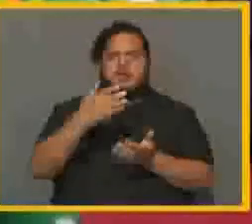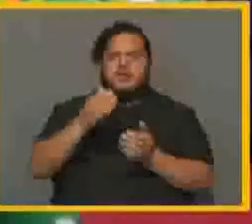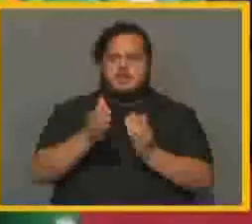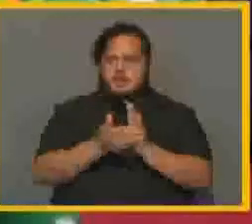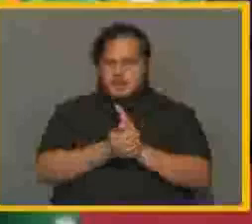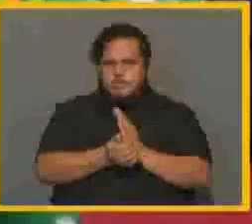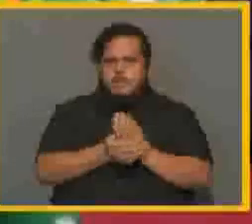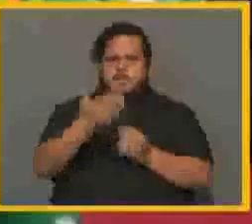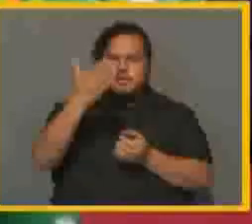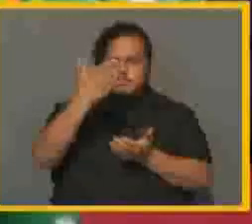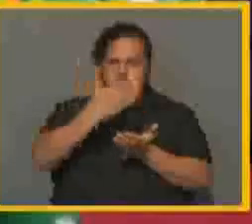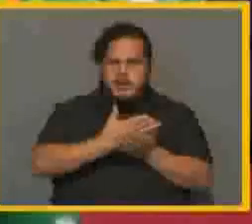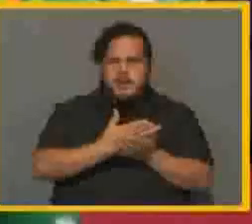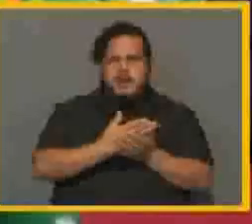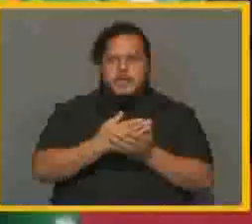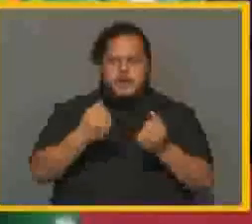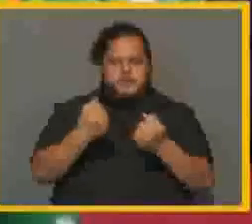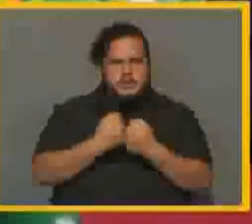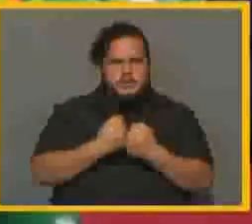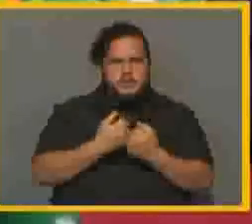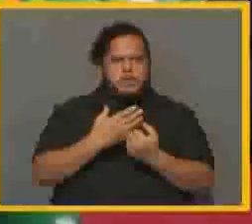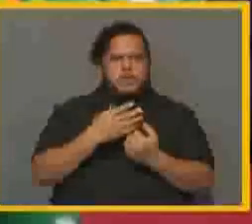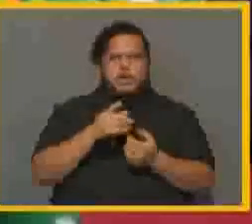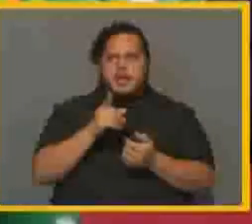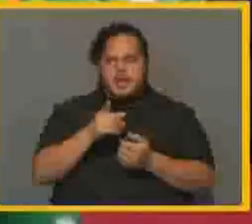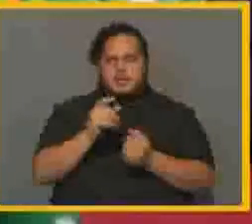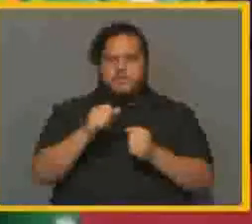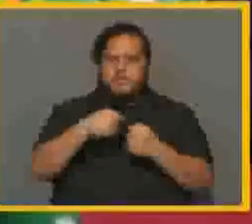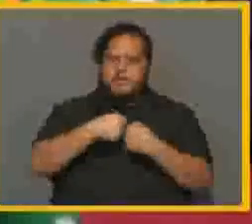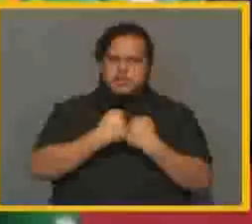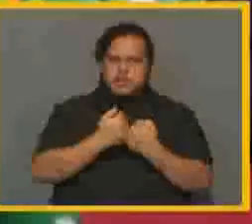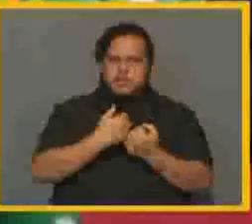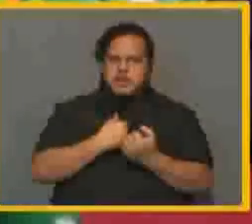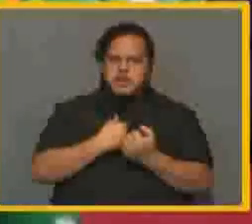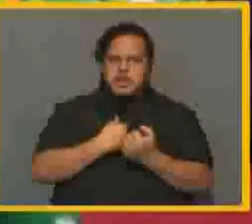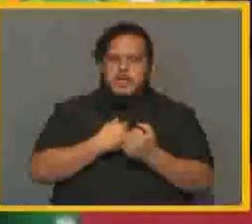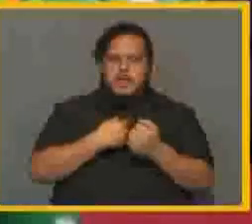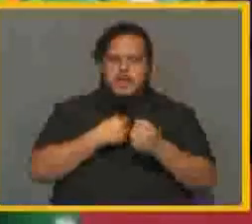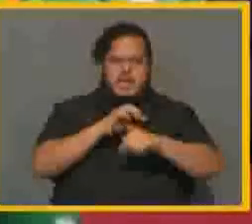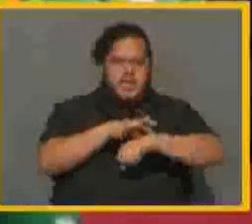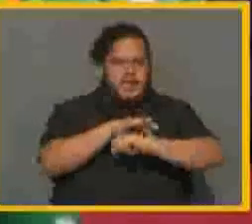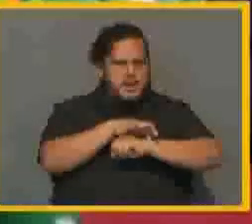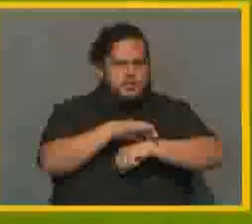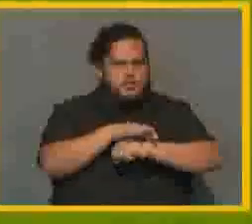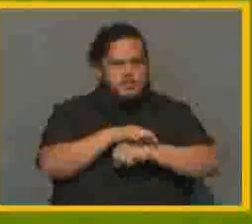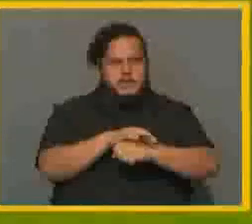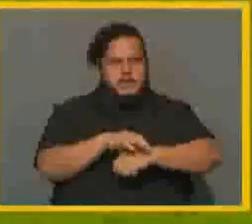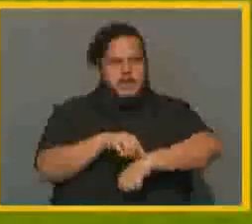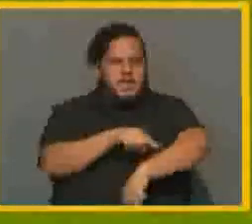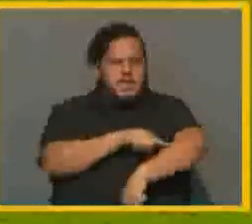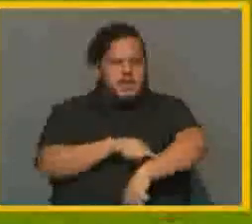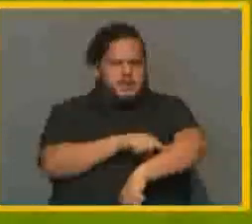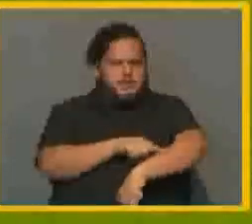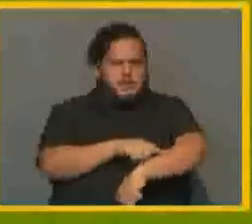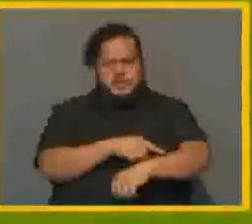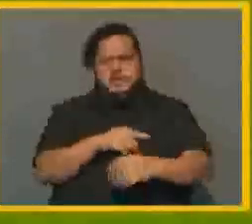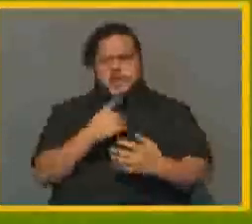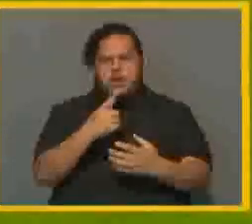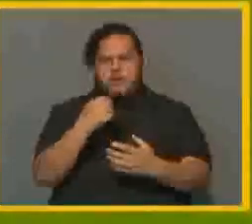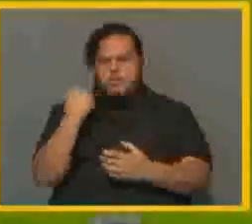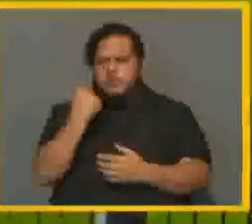capaz de lesionarse porque tiene la verdad que tiene el tobillo y la espinilla y un golpe muy, muy fuerte y venirse